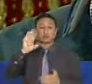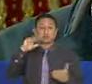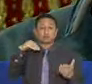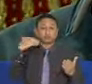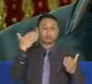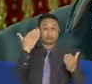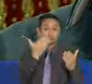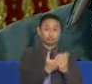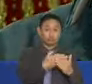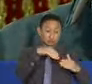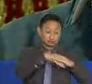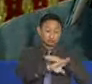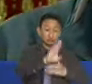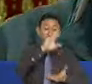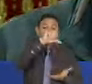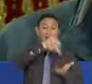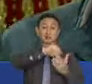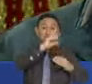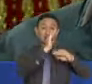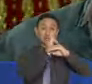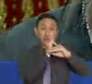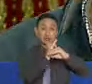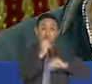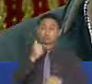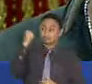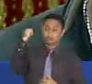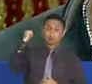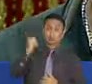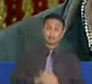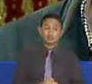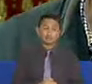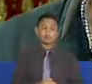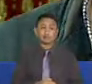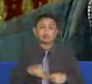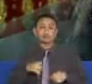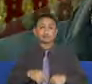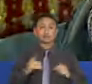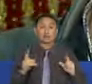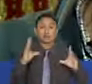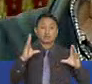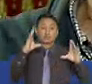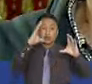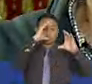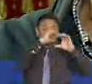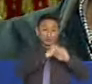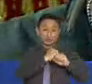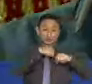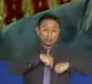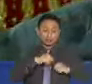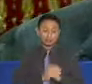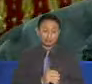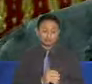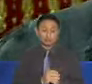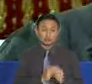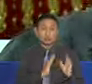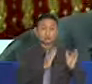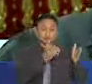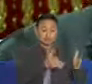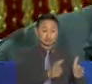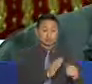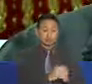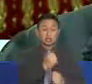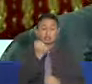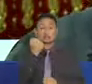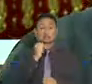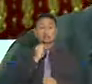del mausoleo qué es lo que queda atrás no ahí ubica el cuadro de la noche al frente de la tumba de de sucre